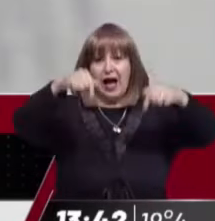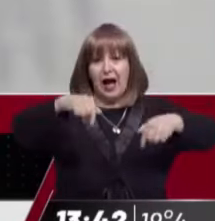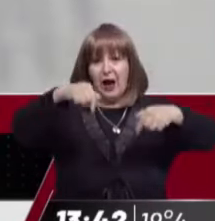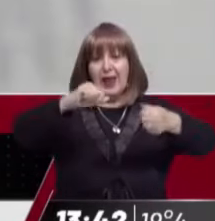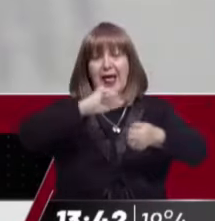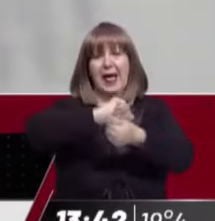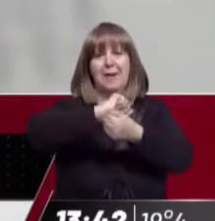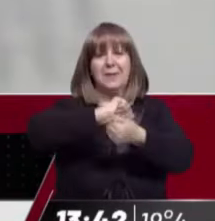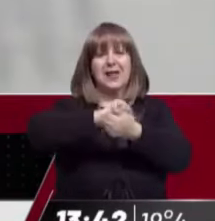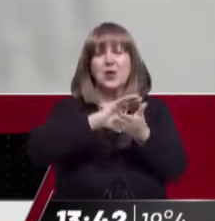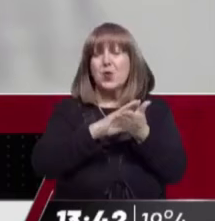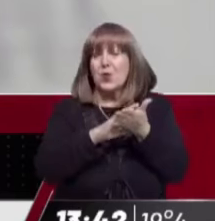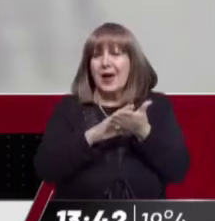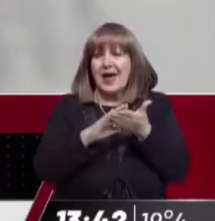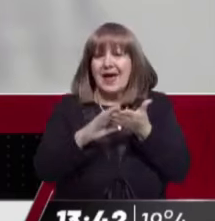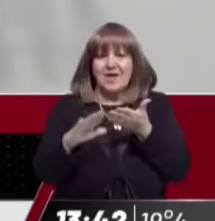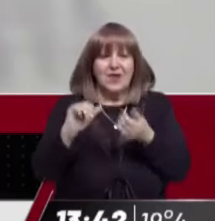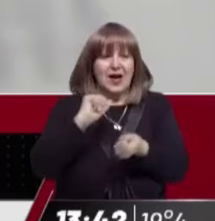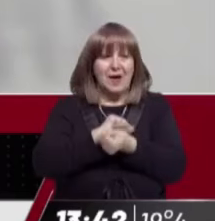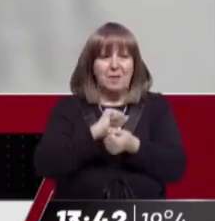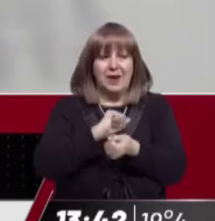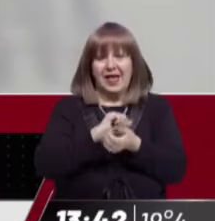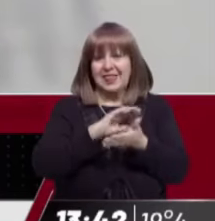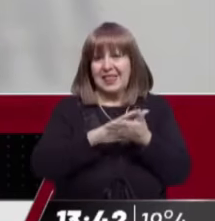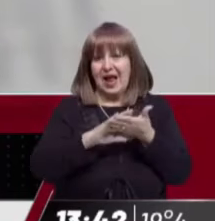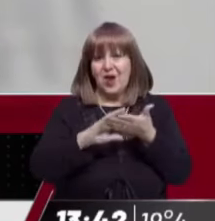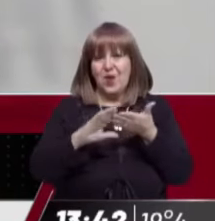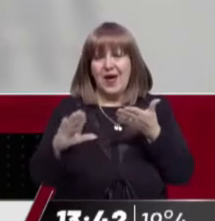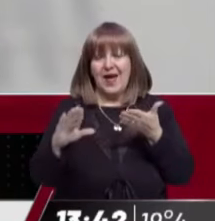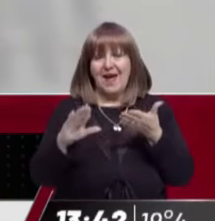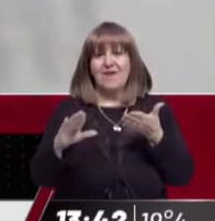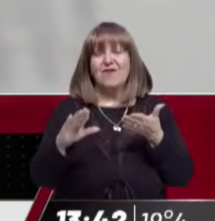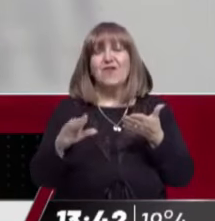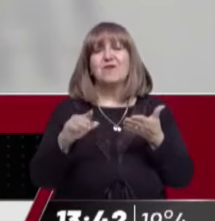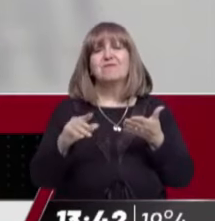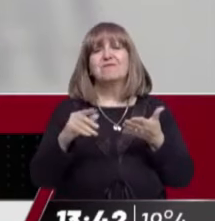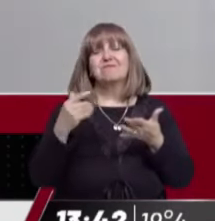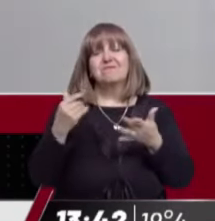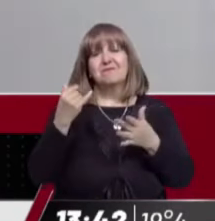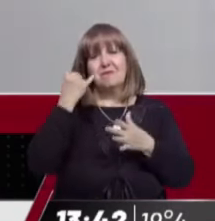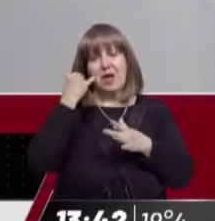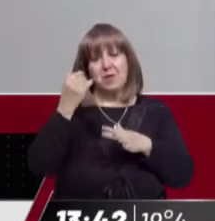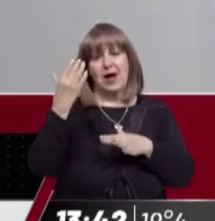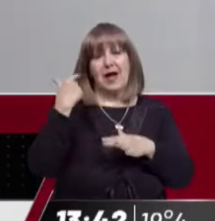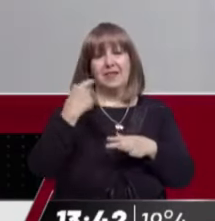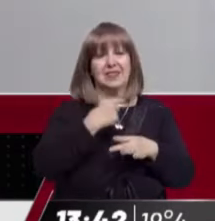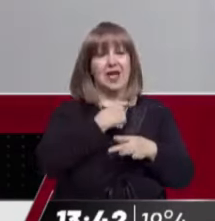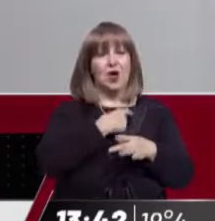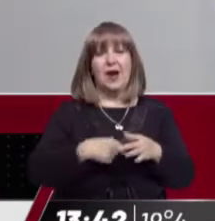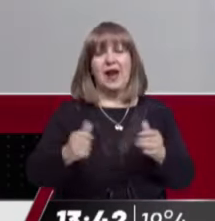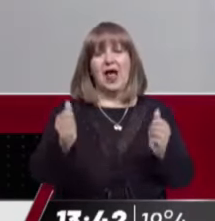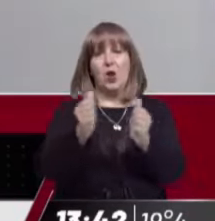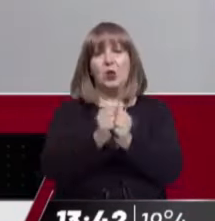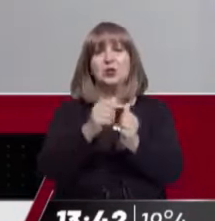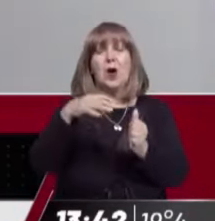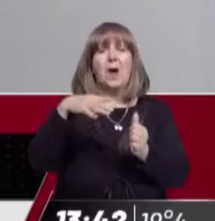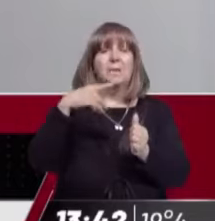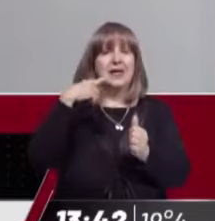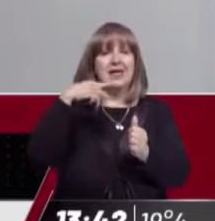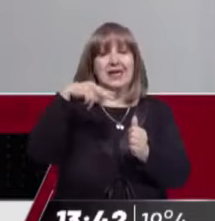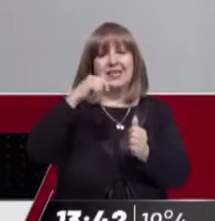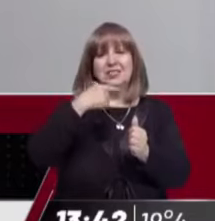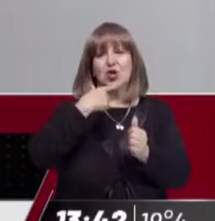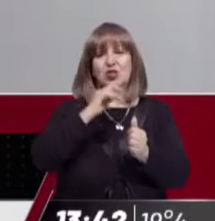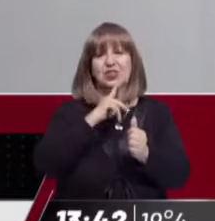que son tan nuevos que está el compañero de fórmula Tim Walz, claro, el compañero de fórmula de Kamala, que el gobernador de Minnesota. En septiembre de este año